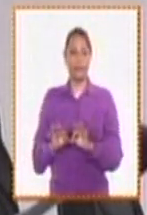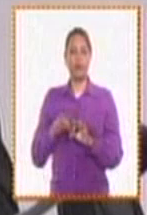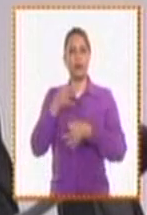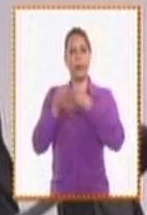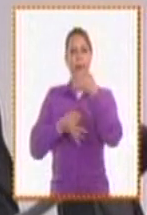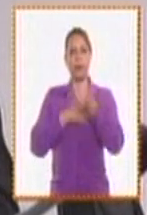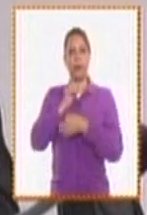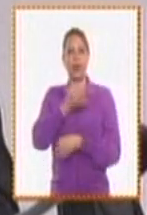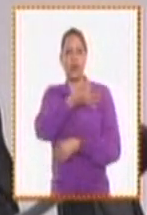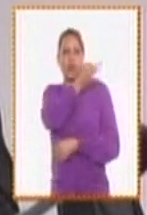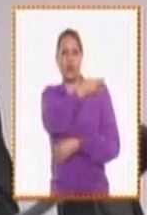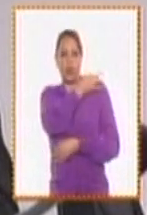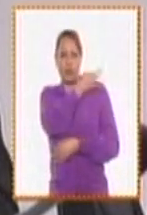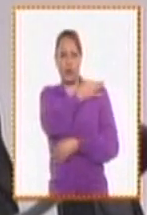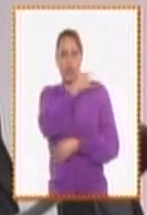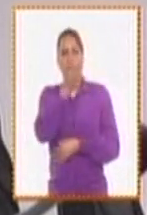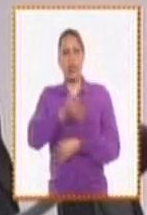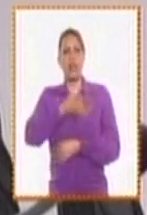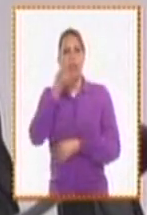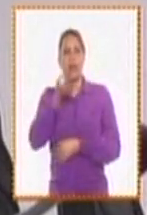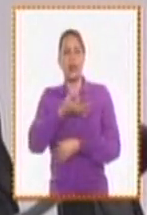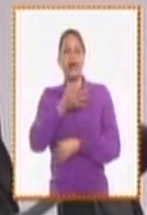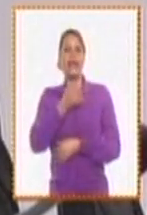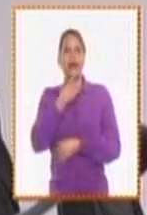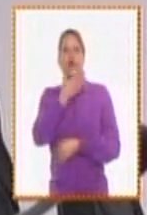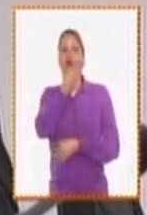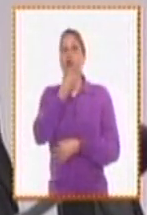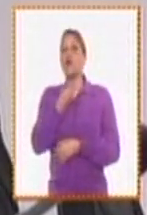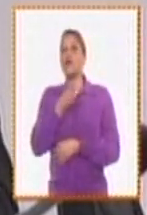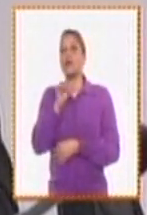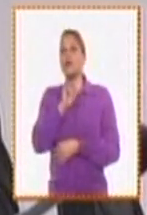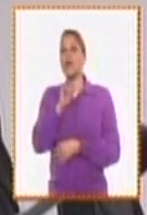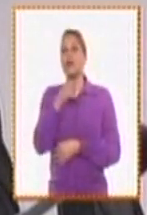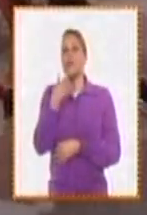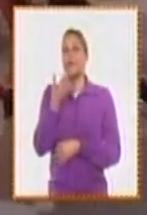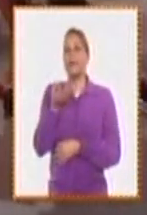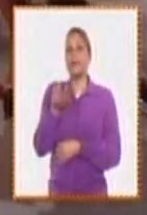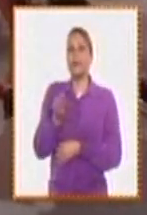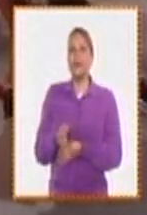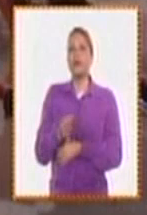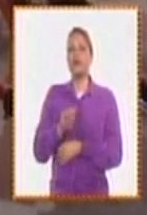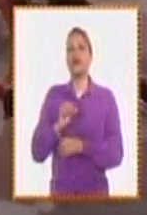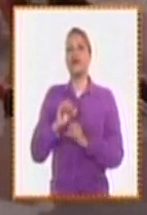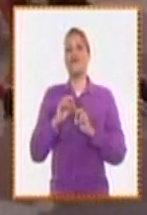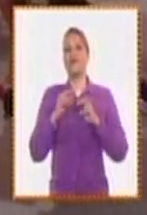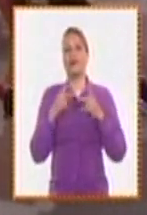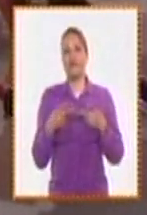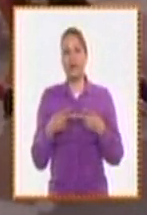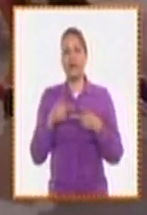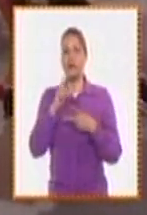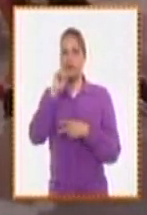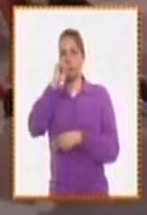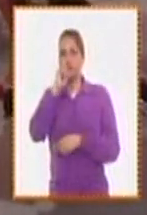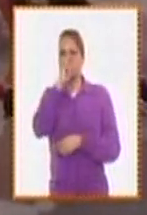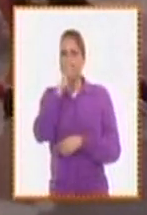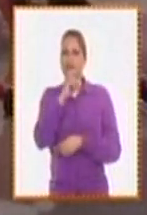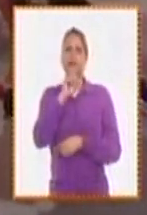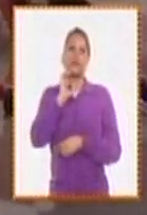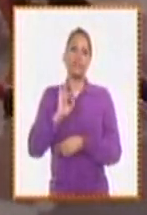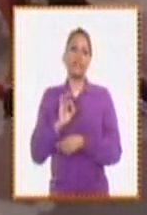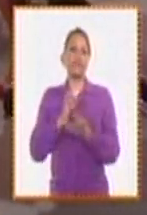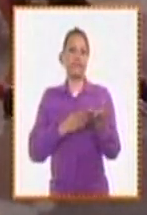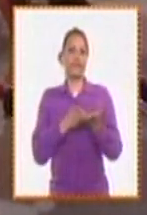también el coronel, a evitar que nuestros muchachos incurran en hechos de consumo de